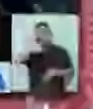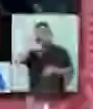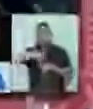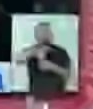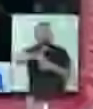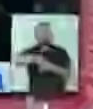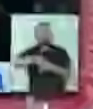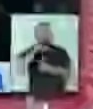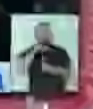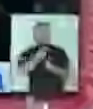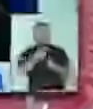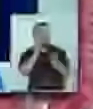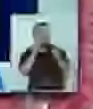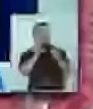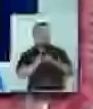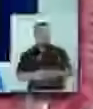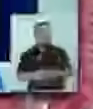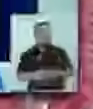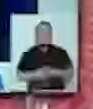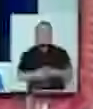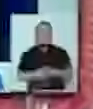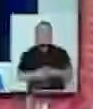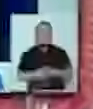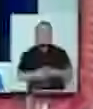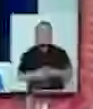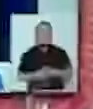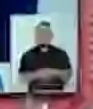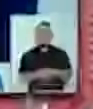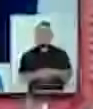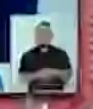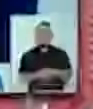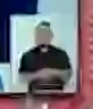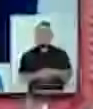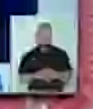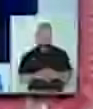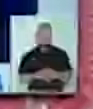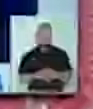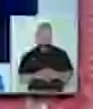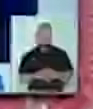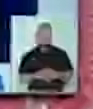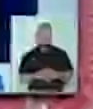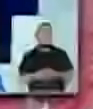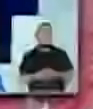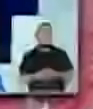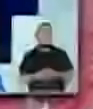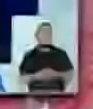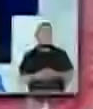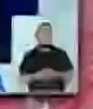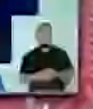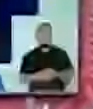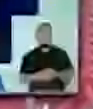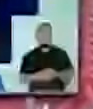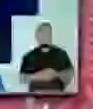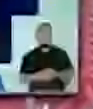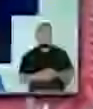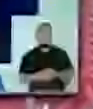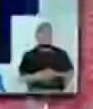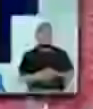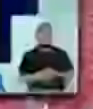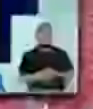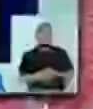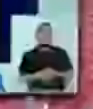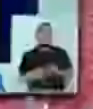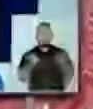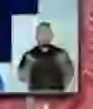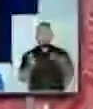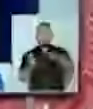¿Cuánto podría demorar la resolución de este recurso, de esta acción de amparo, doctora? ¿Cuánto podría? Porque otra cosa que podría ocurrir es que